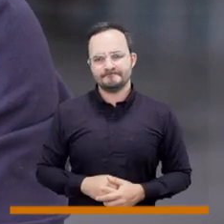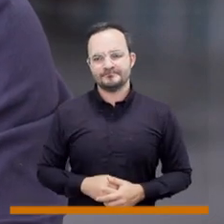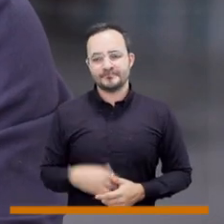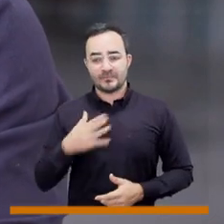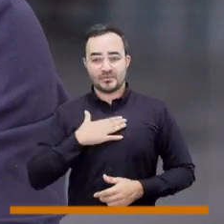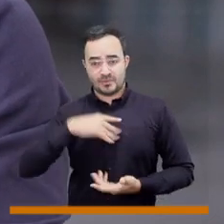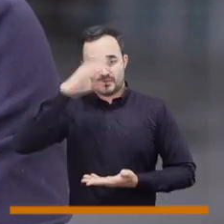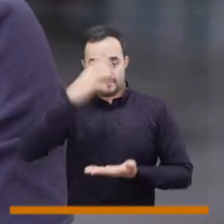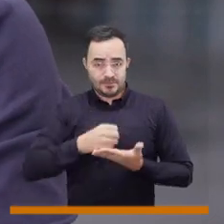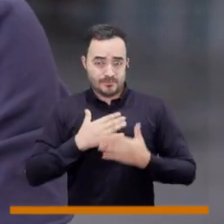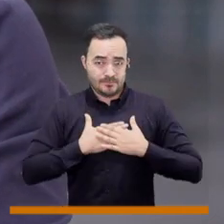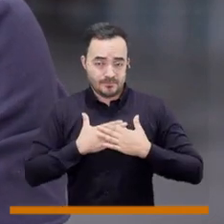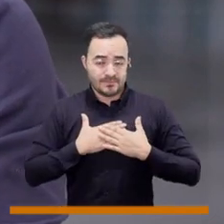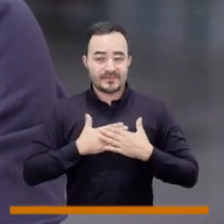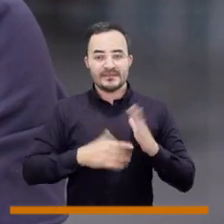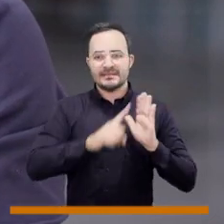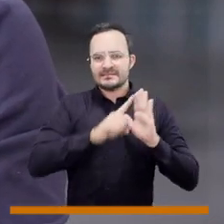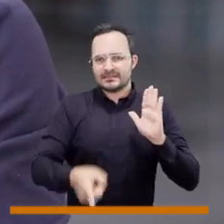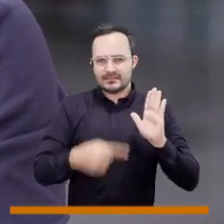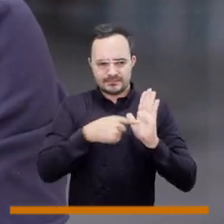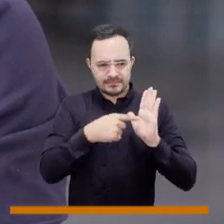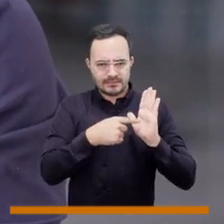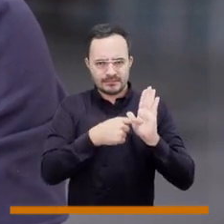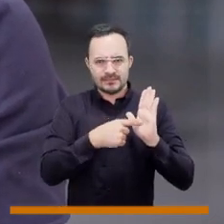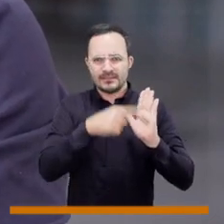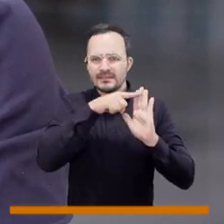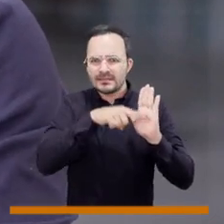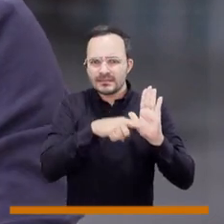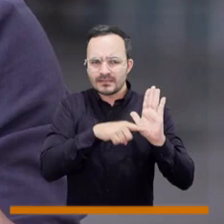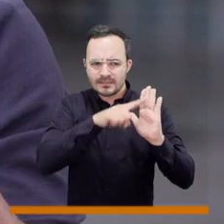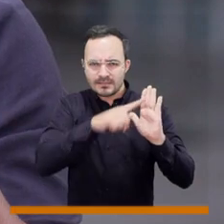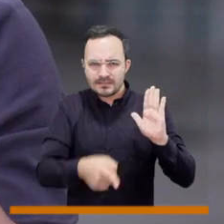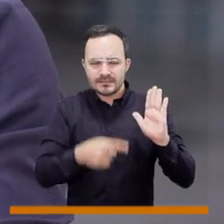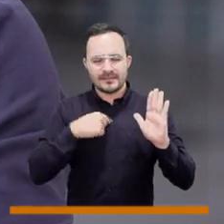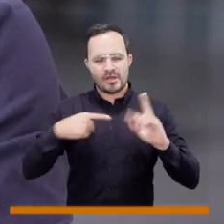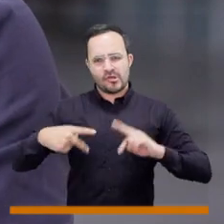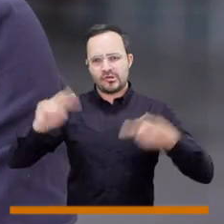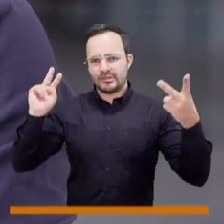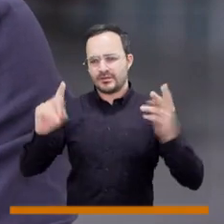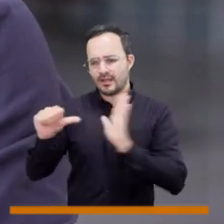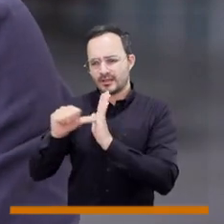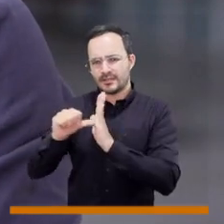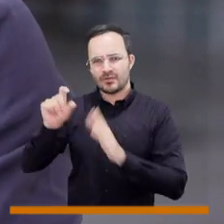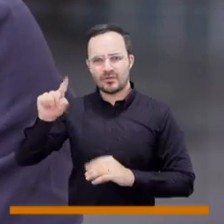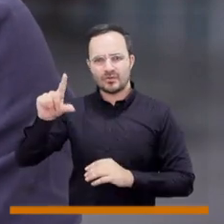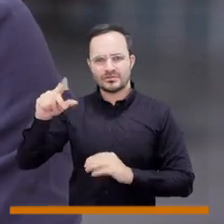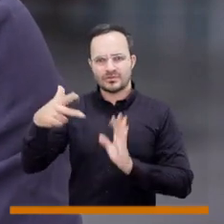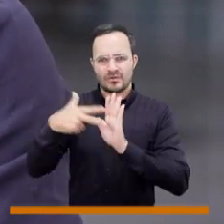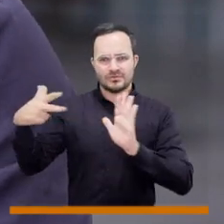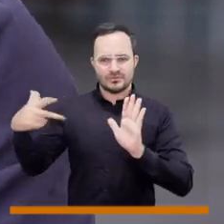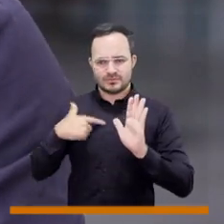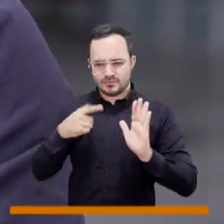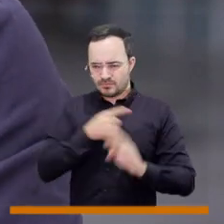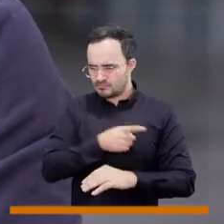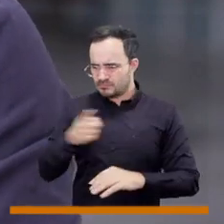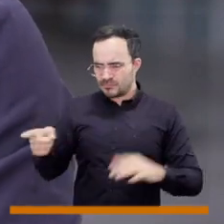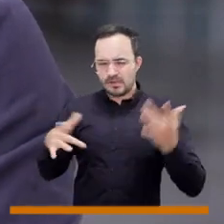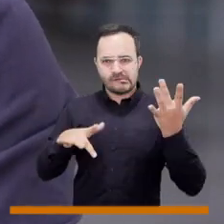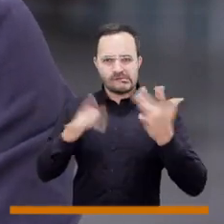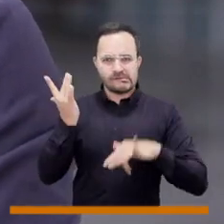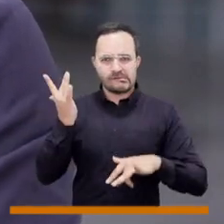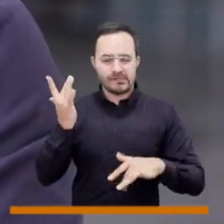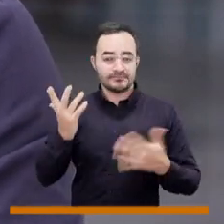Hoy yo creo que la sentencia va en contravía del artículo 11 de la